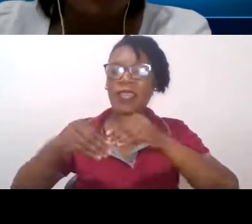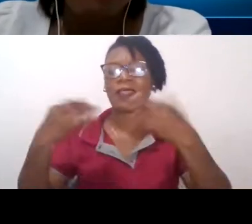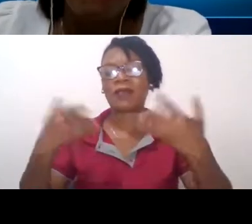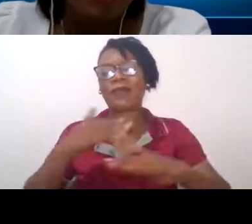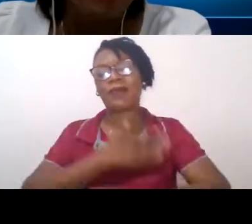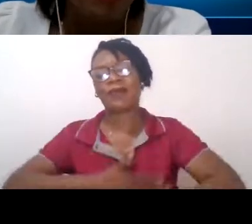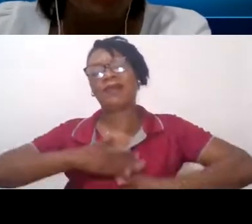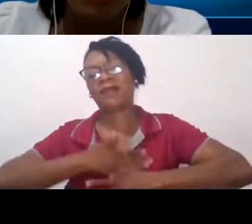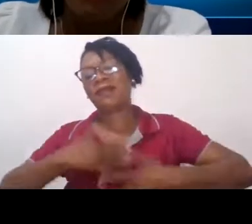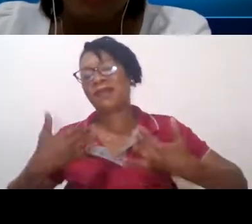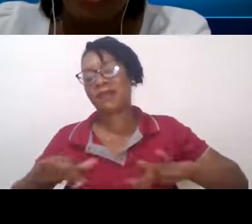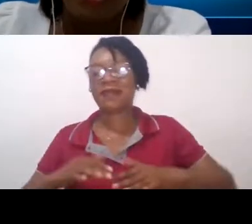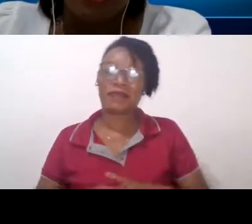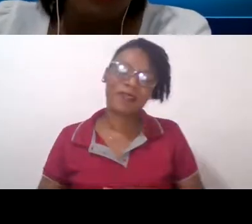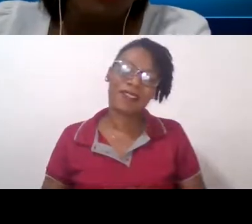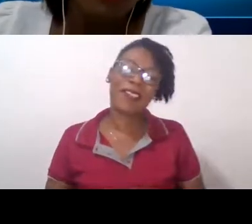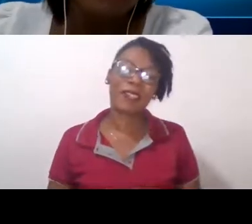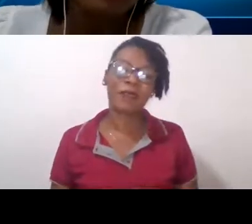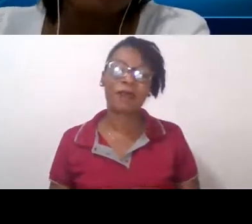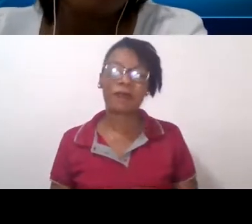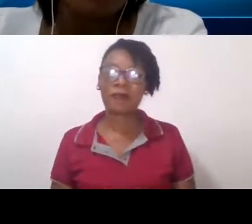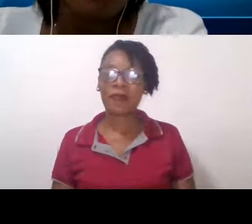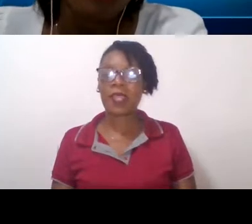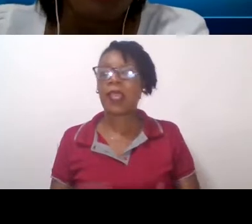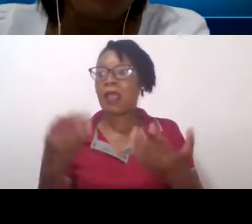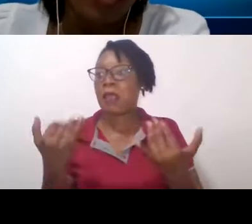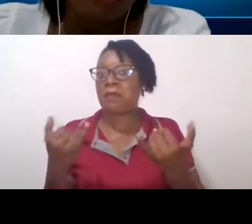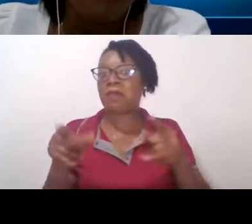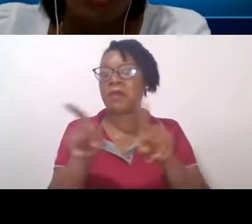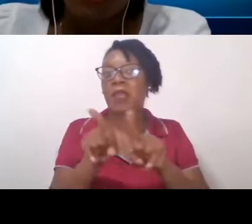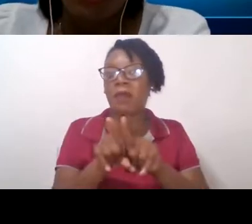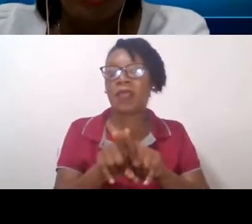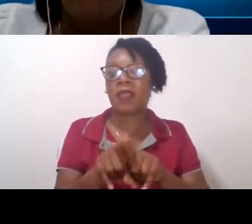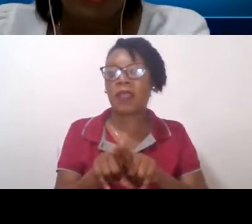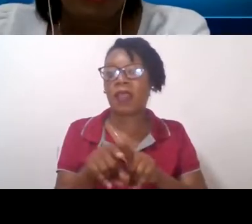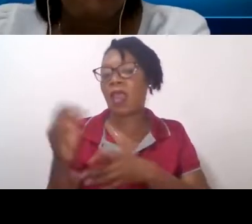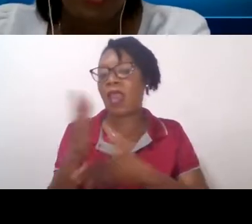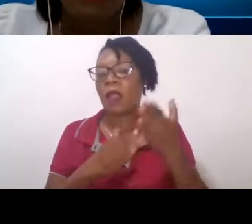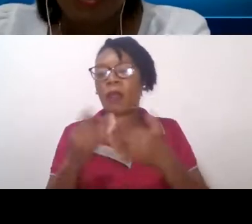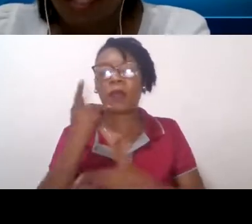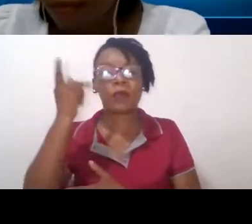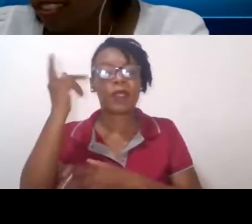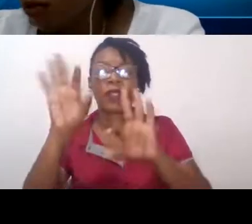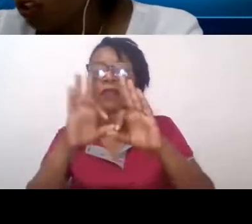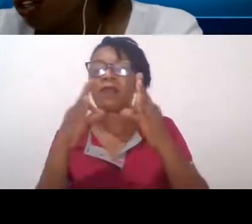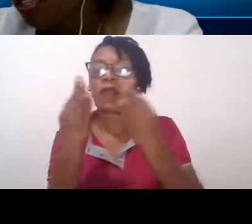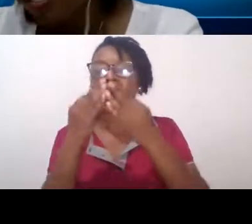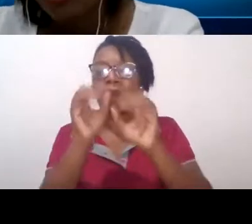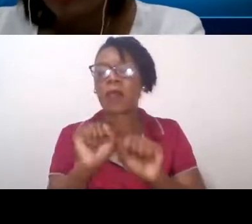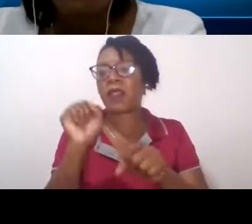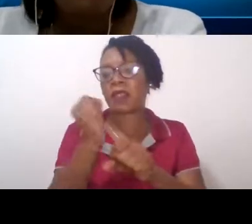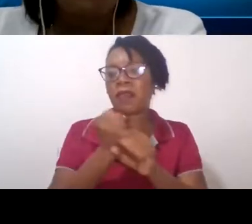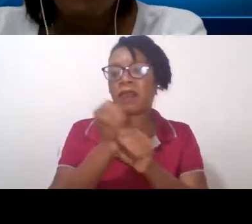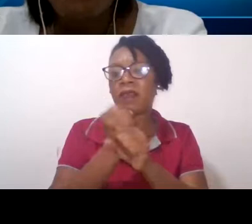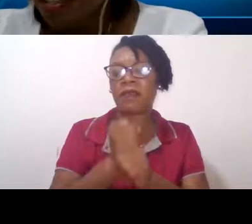divertido y me parece que es muy atinente. Inclusive hasta puede ser un recurso que los padres de familia utilicen para trabajar este tema, las emociones.